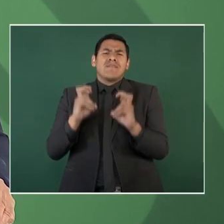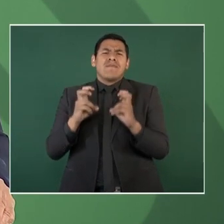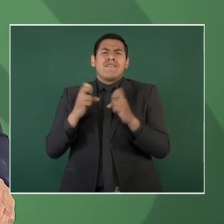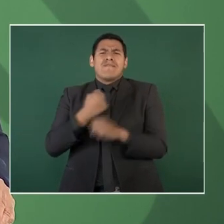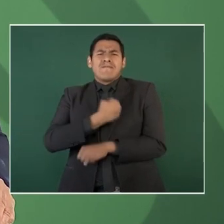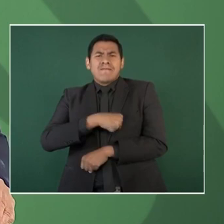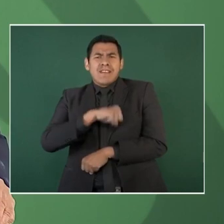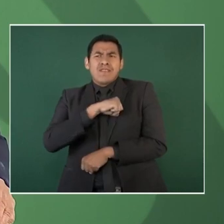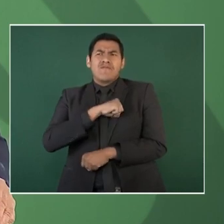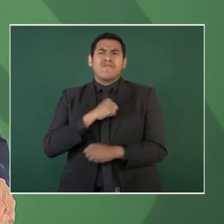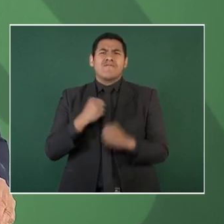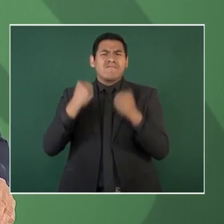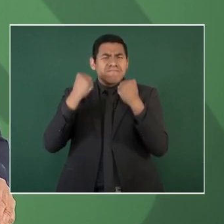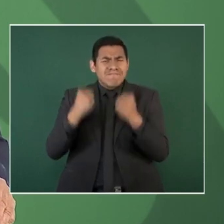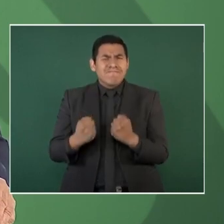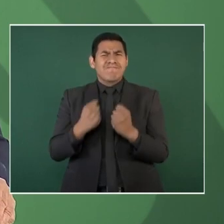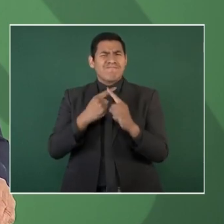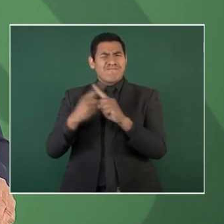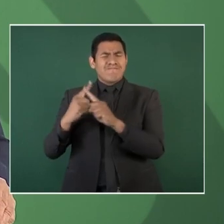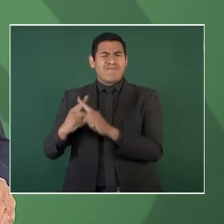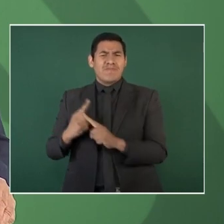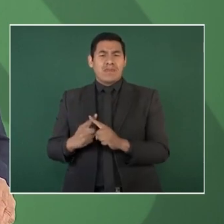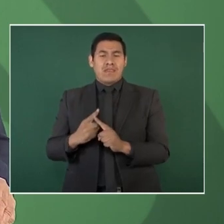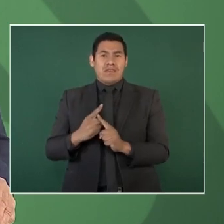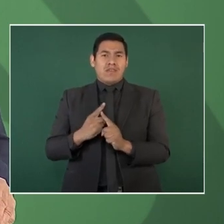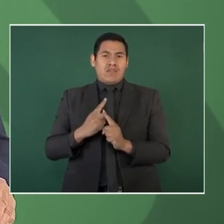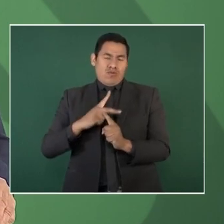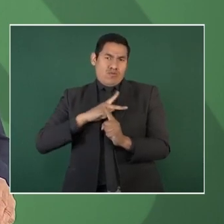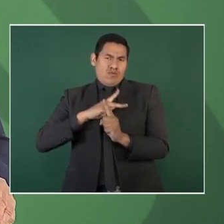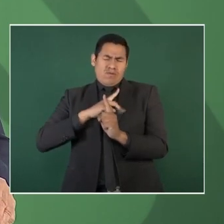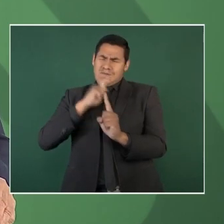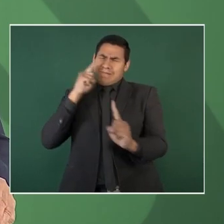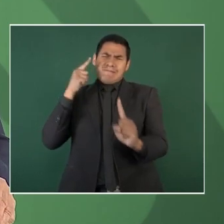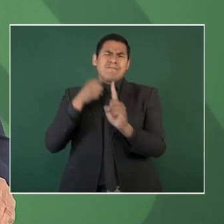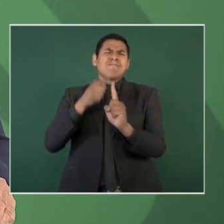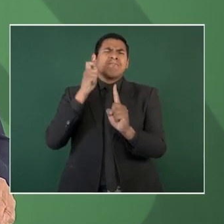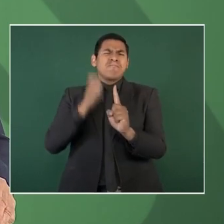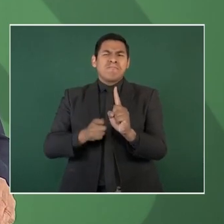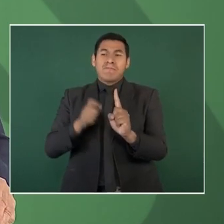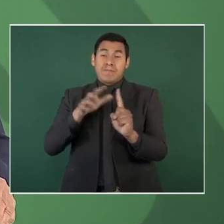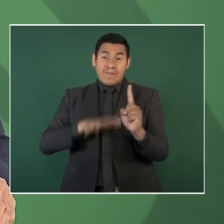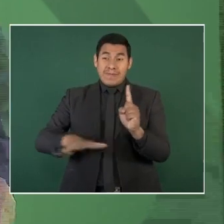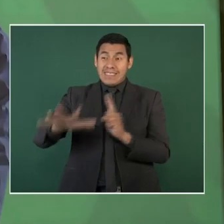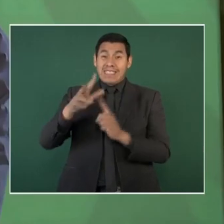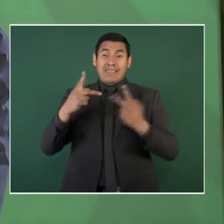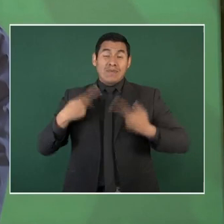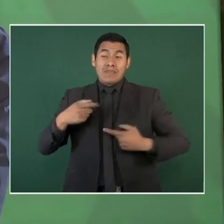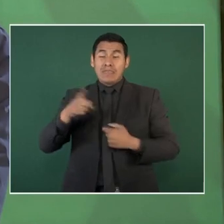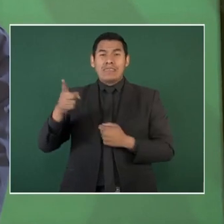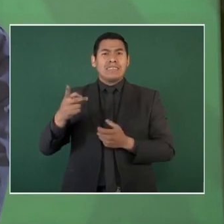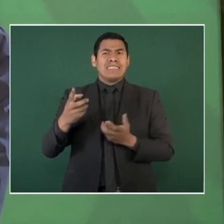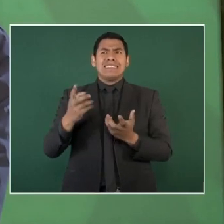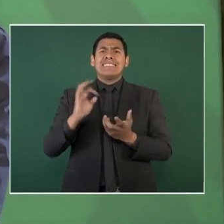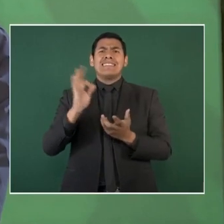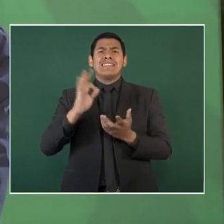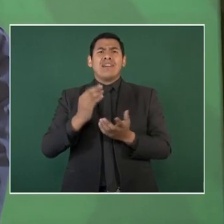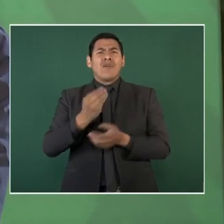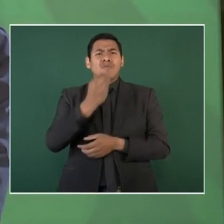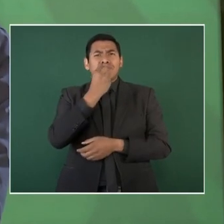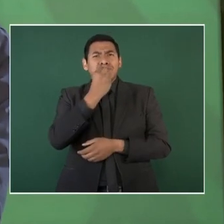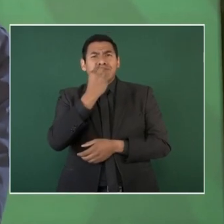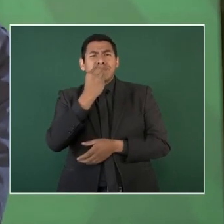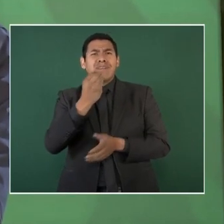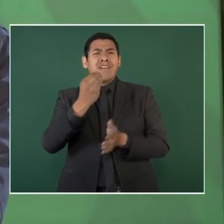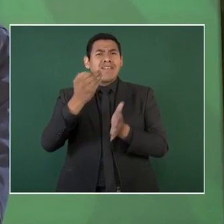que nadie padezca por falta de comida, por